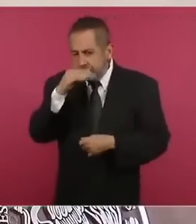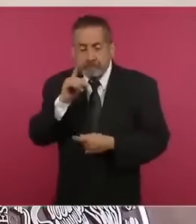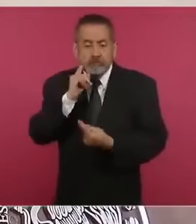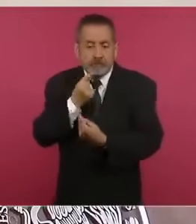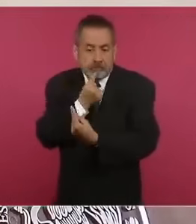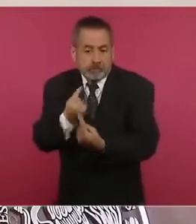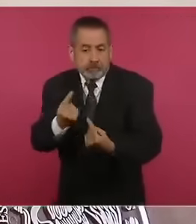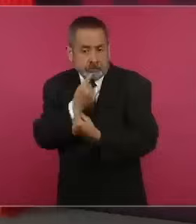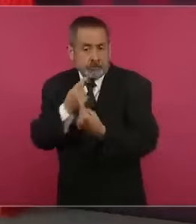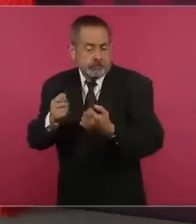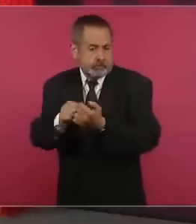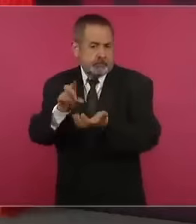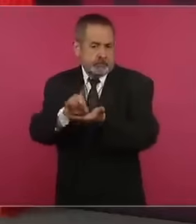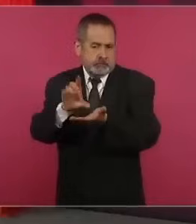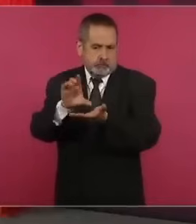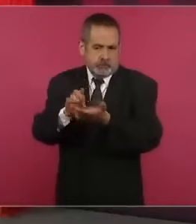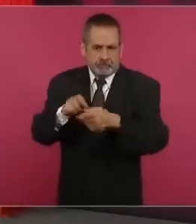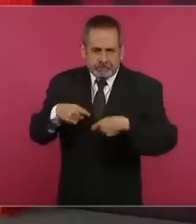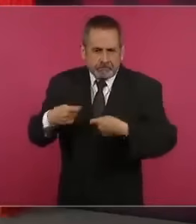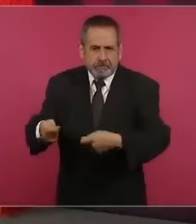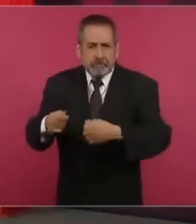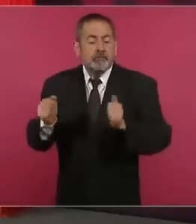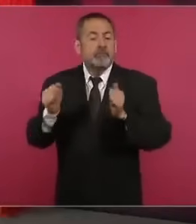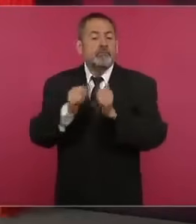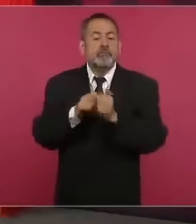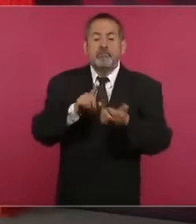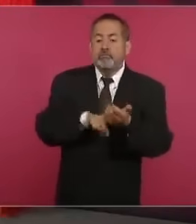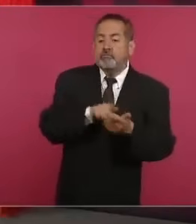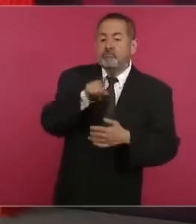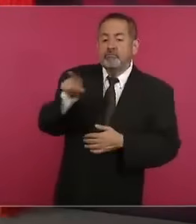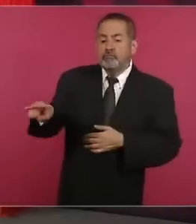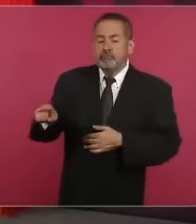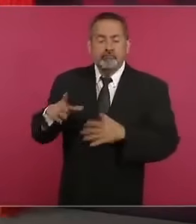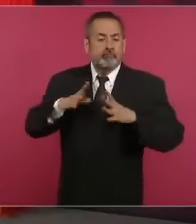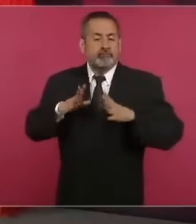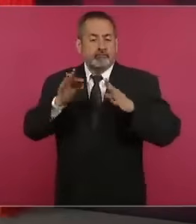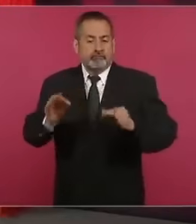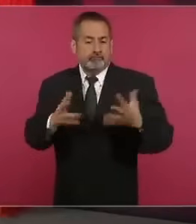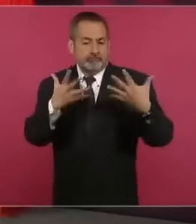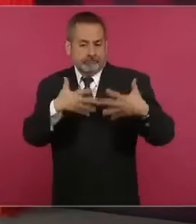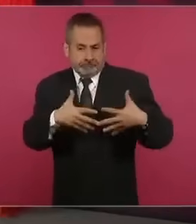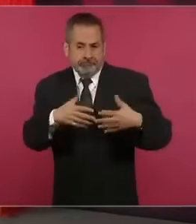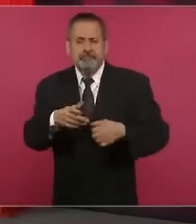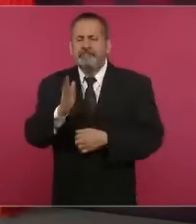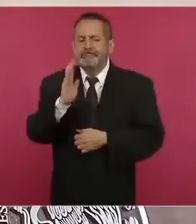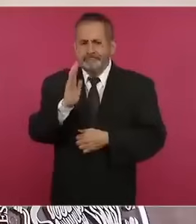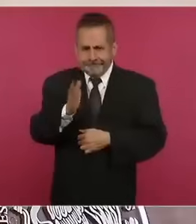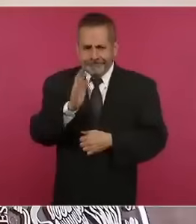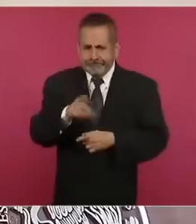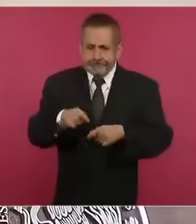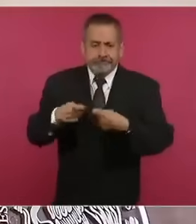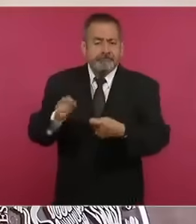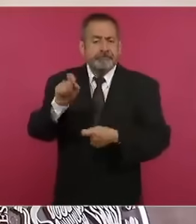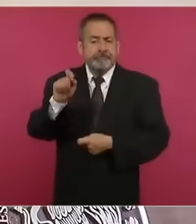niñas y los niños con discapacidad a través de la Fundación Teletón, estamos ya beneficiando a